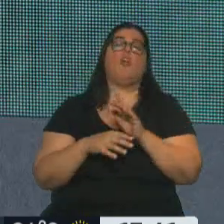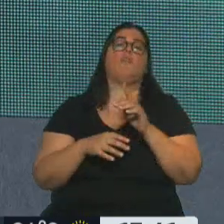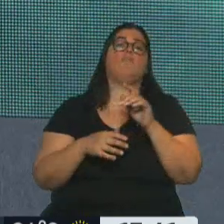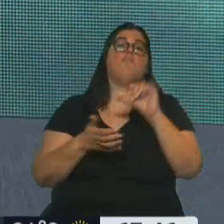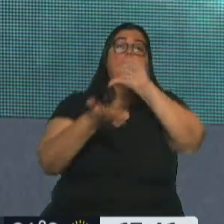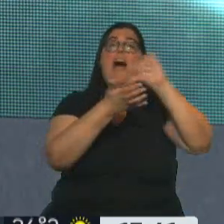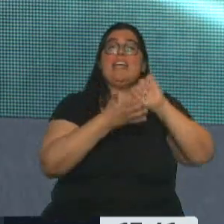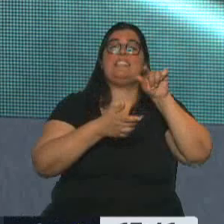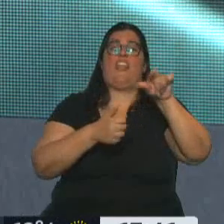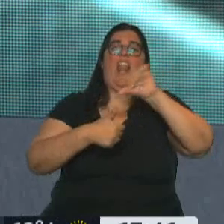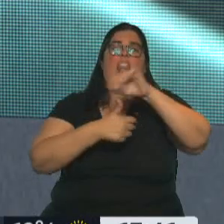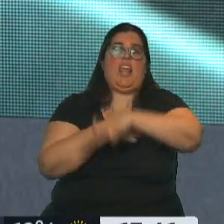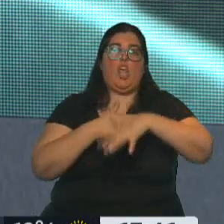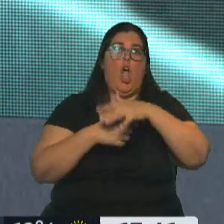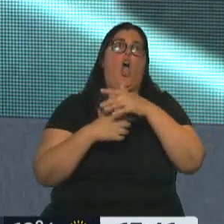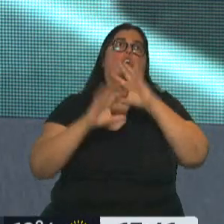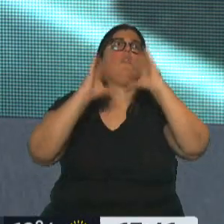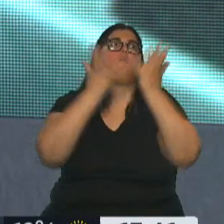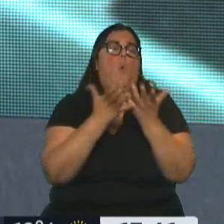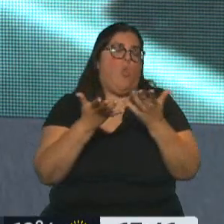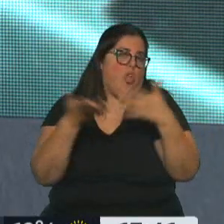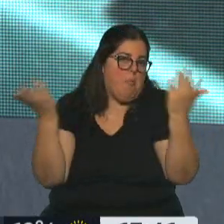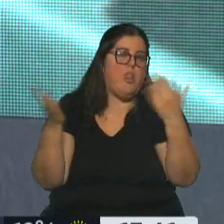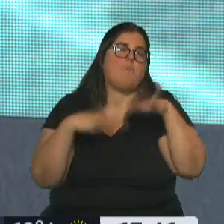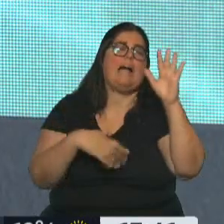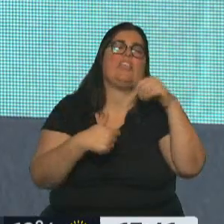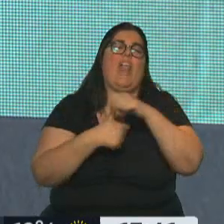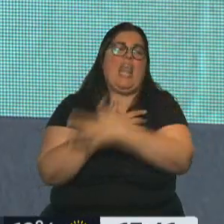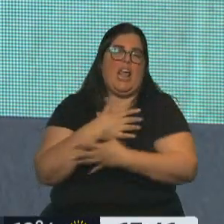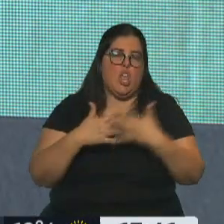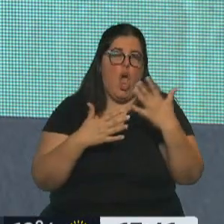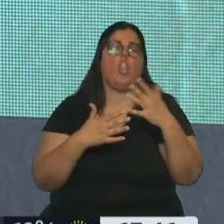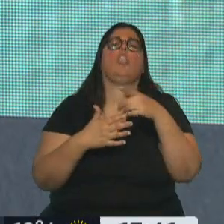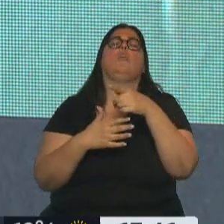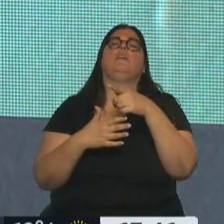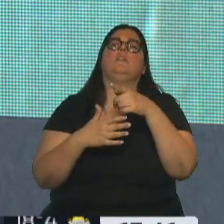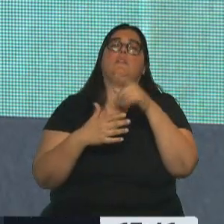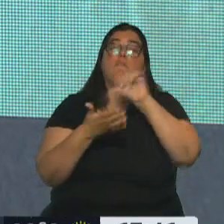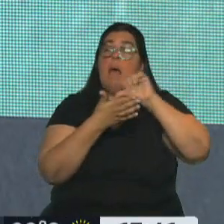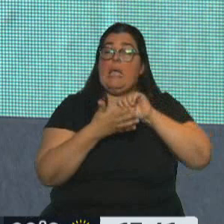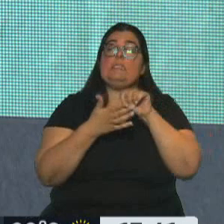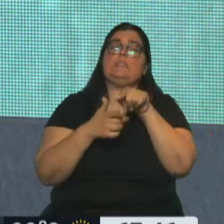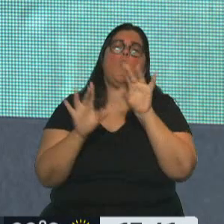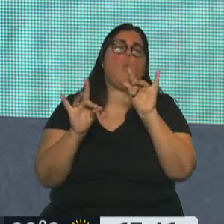región, y del mundo si querés, pero sobre todo de la región, le ha costado muchísimo